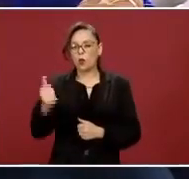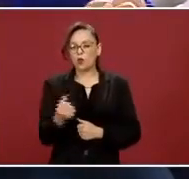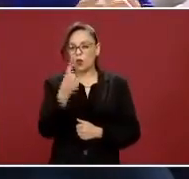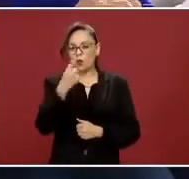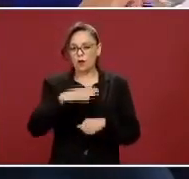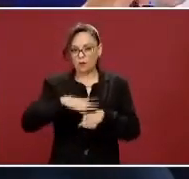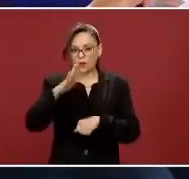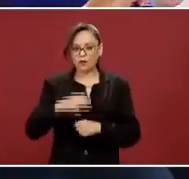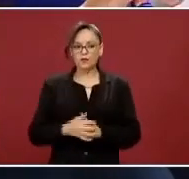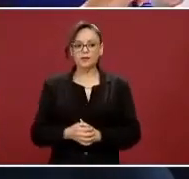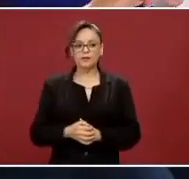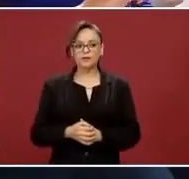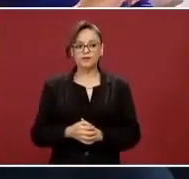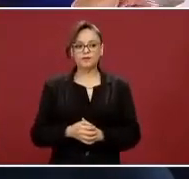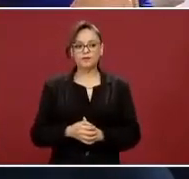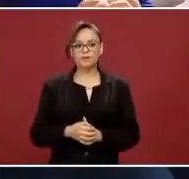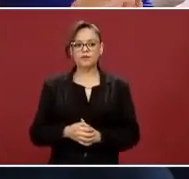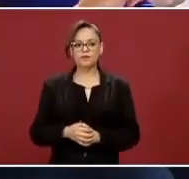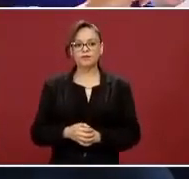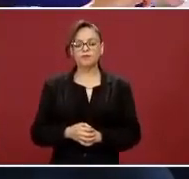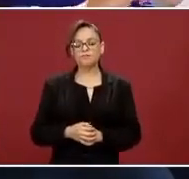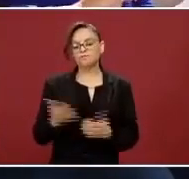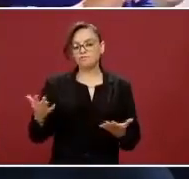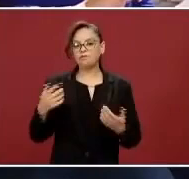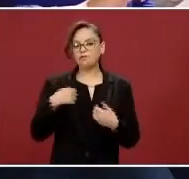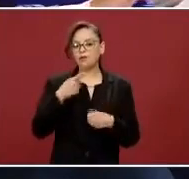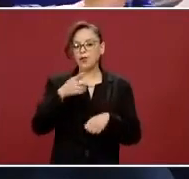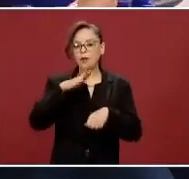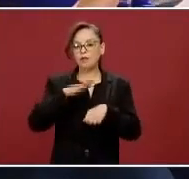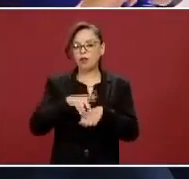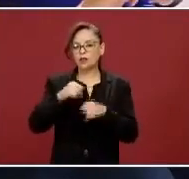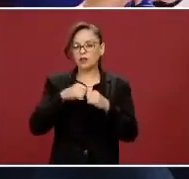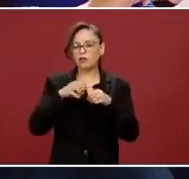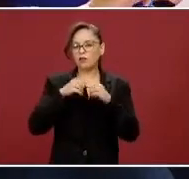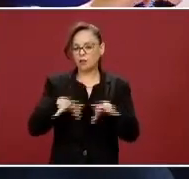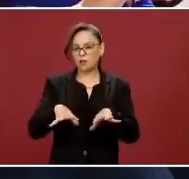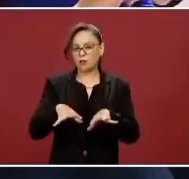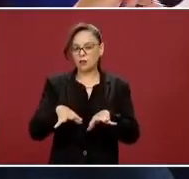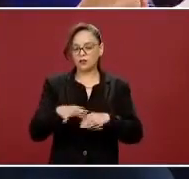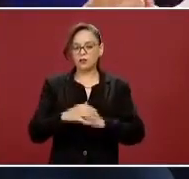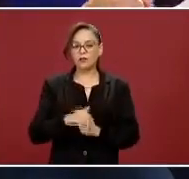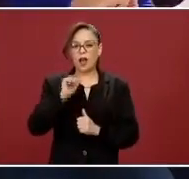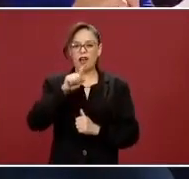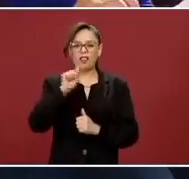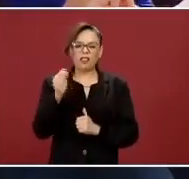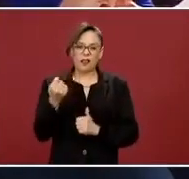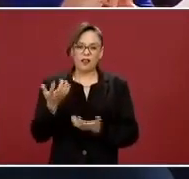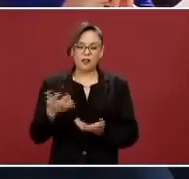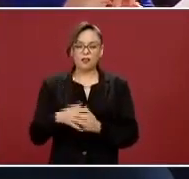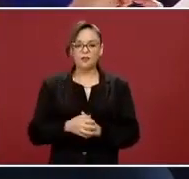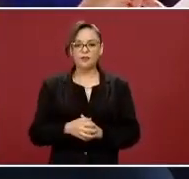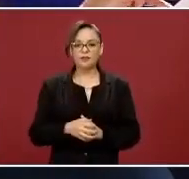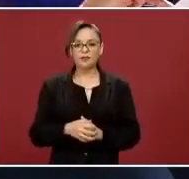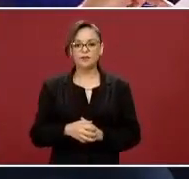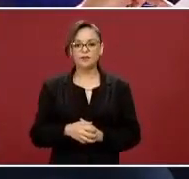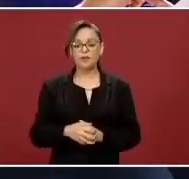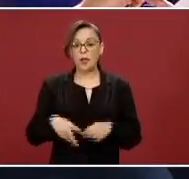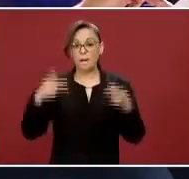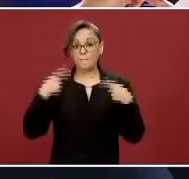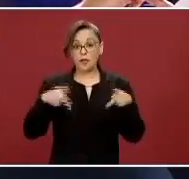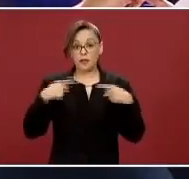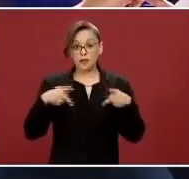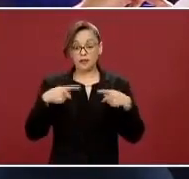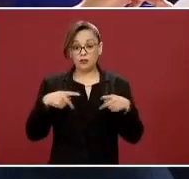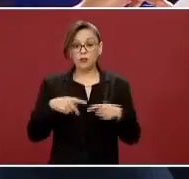sobre la inmunidad, esto ya es más de la parte técnica. Ya hay más datos sobre de que sí las personas que son